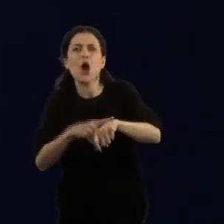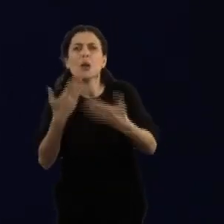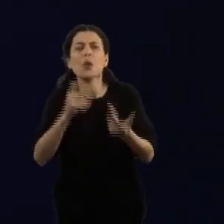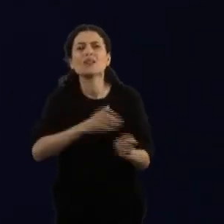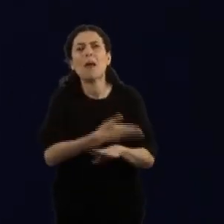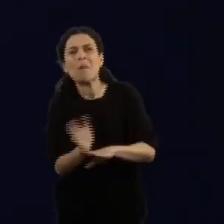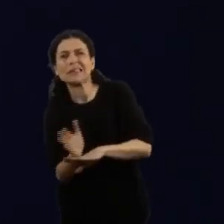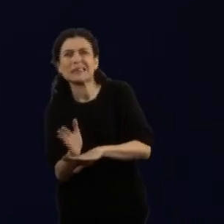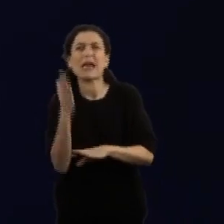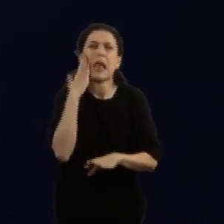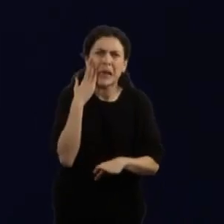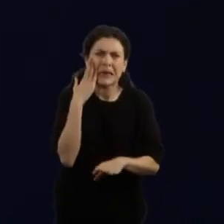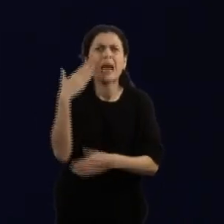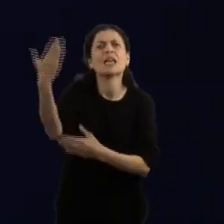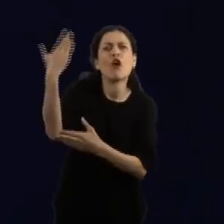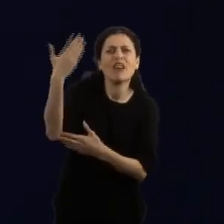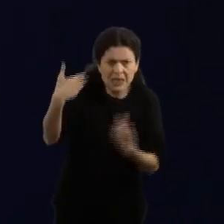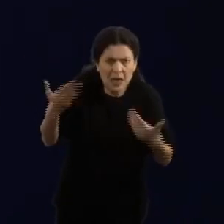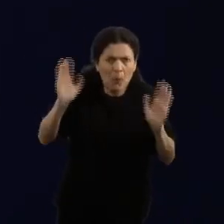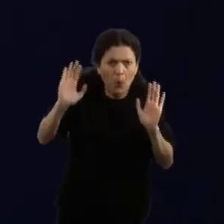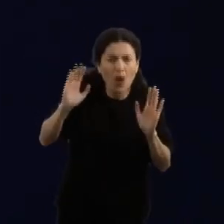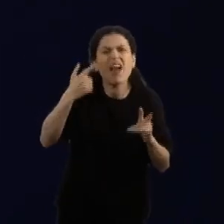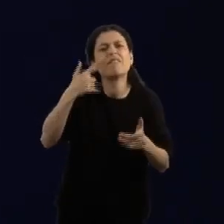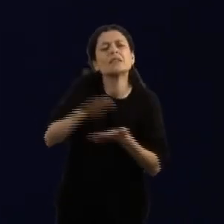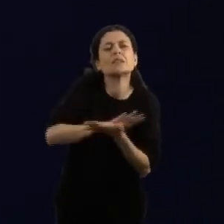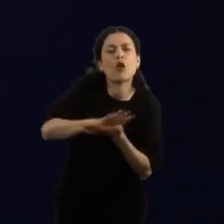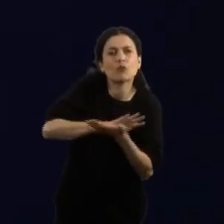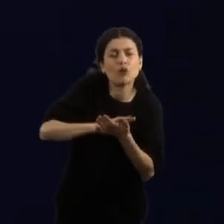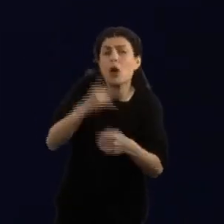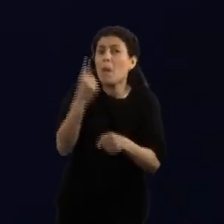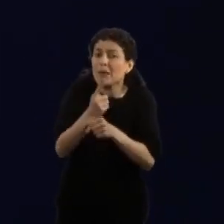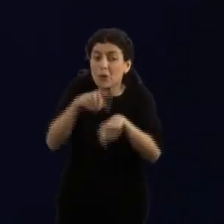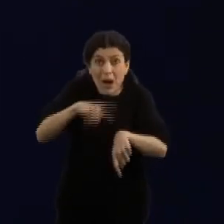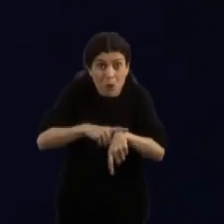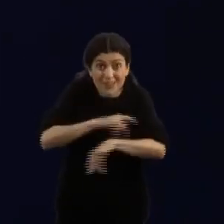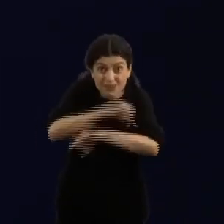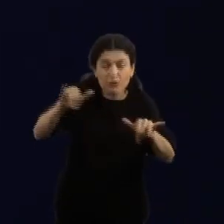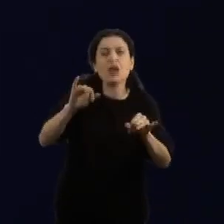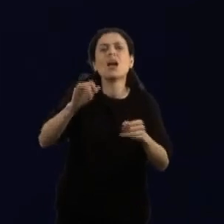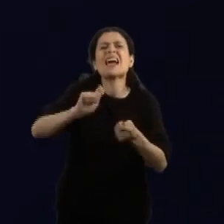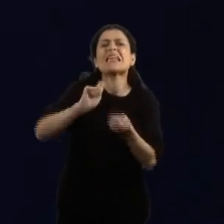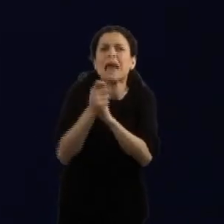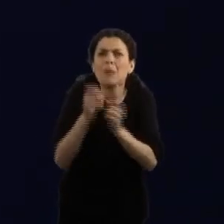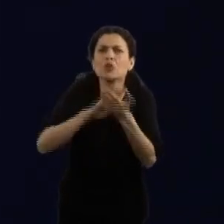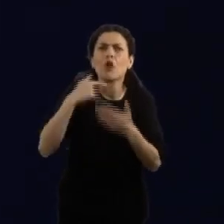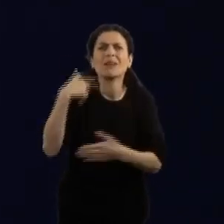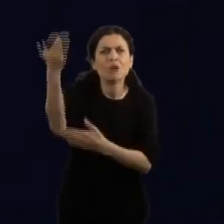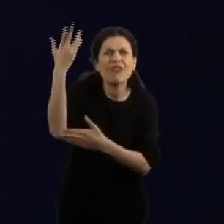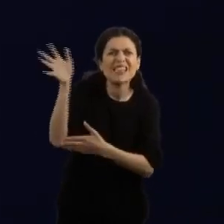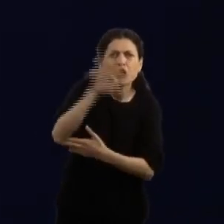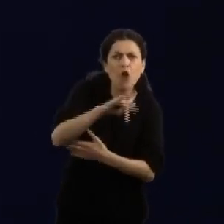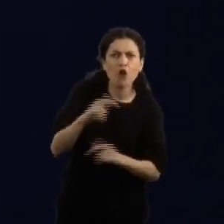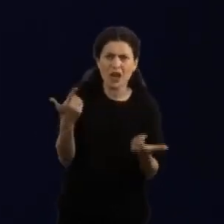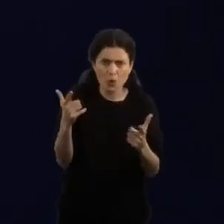ver de qué manera lo resolvemos. En principio no hay ningún cambio más que eso, que tal vez algún